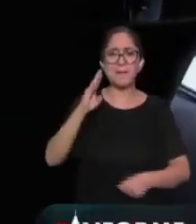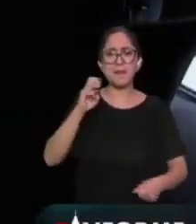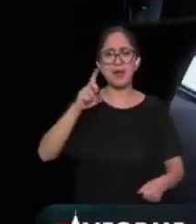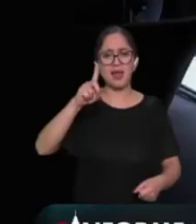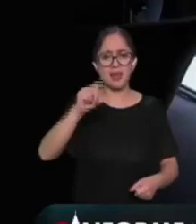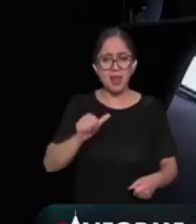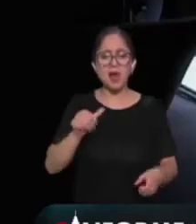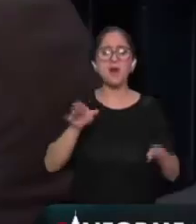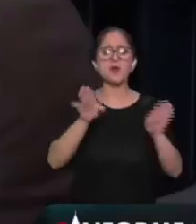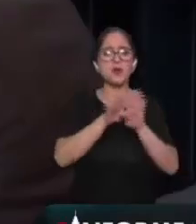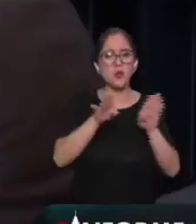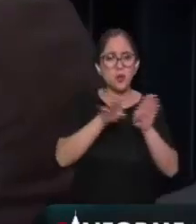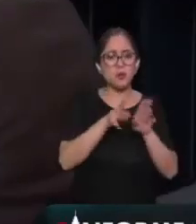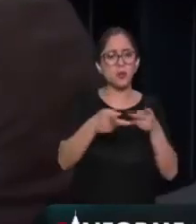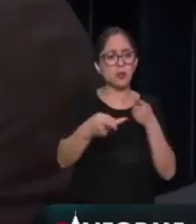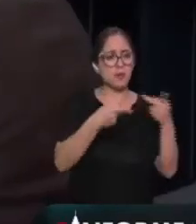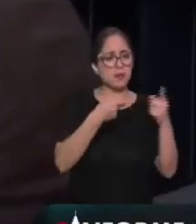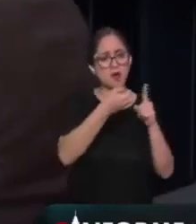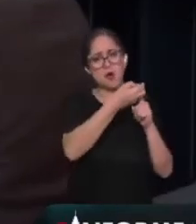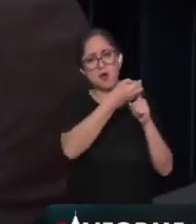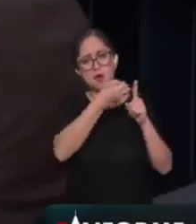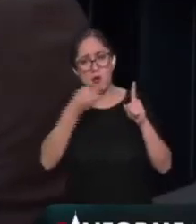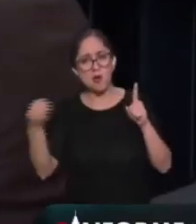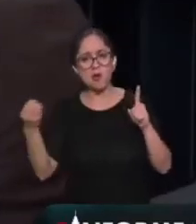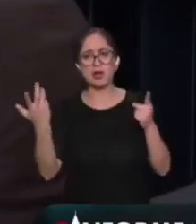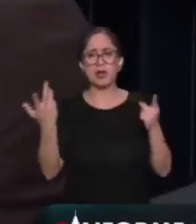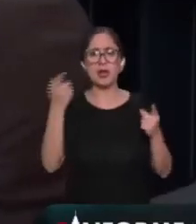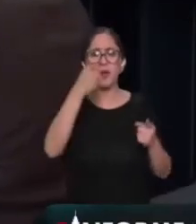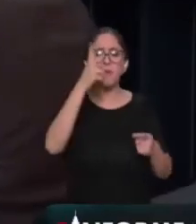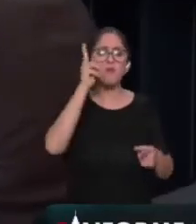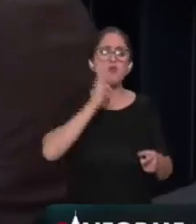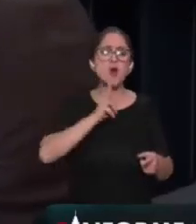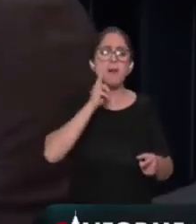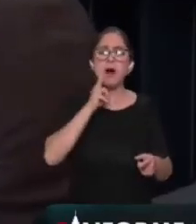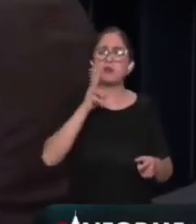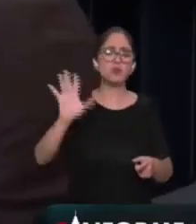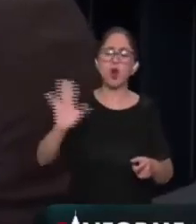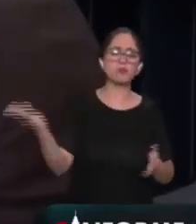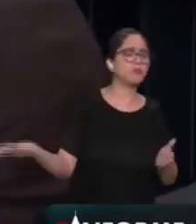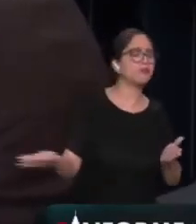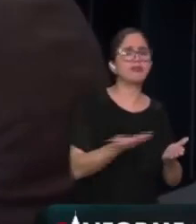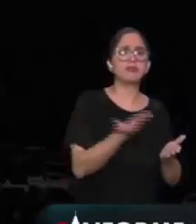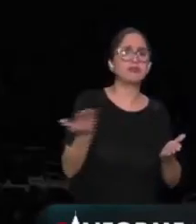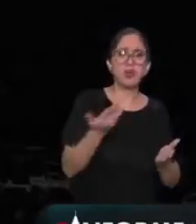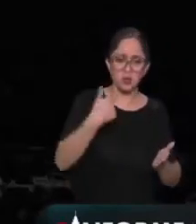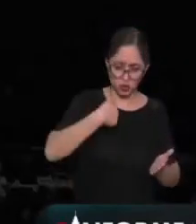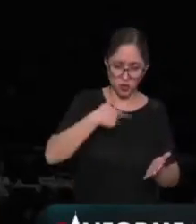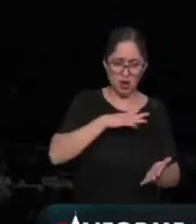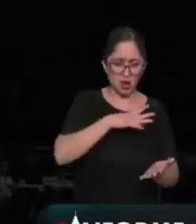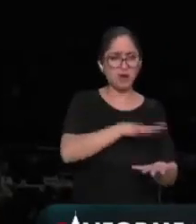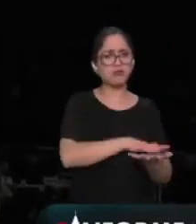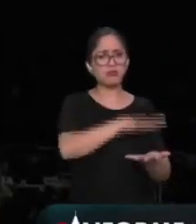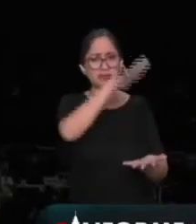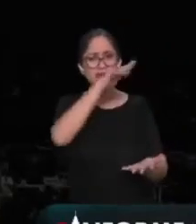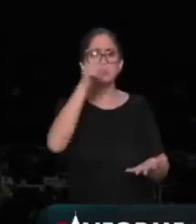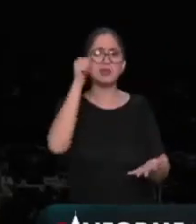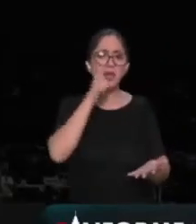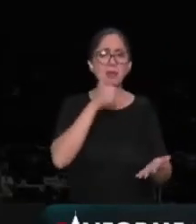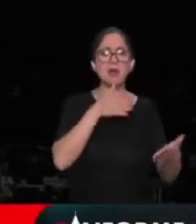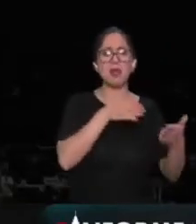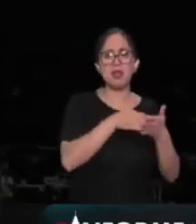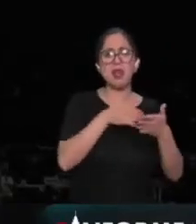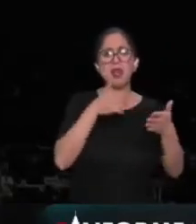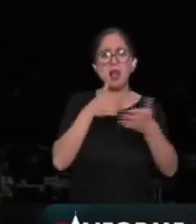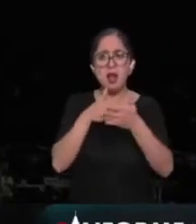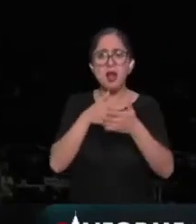han llevado el proceso, que no han permitido que se presenten las pruebas, que tenemos nosotros siempre obstaculizando. Todo eso